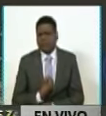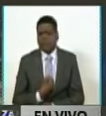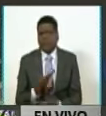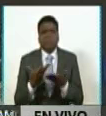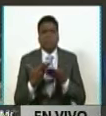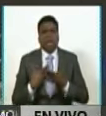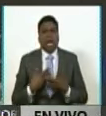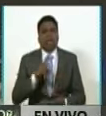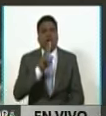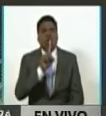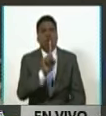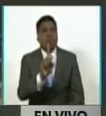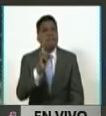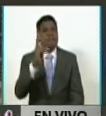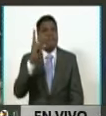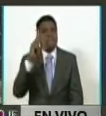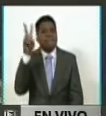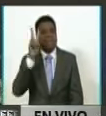que un venezolano